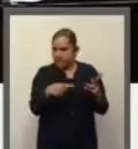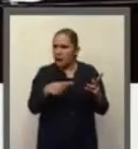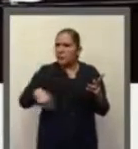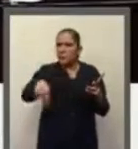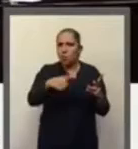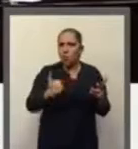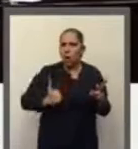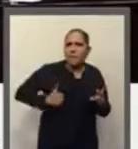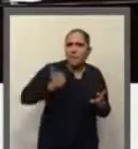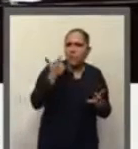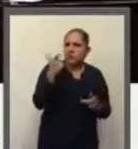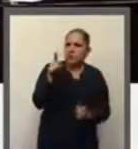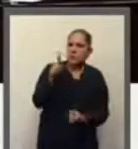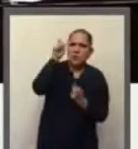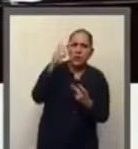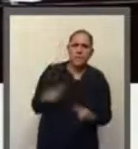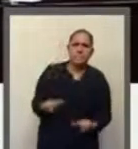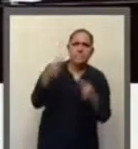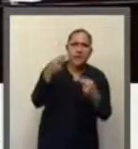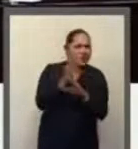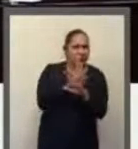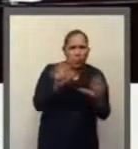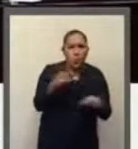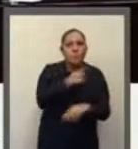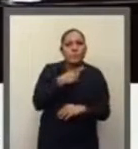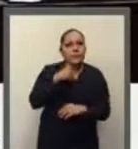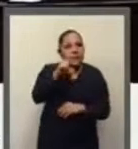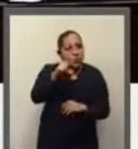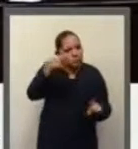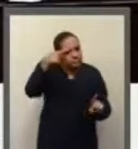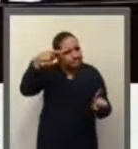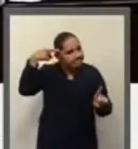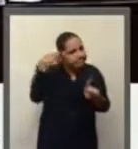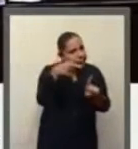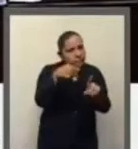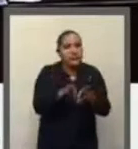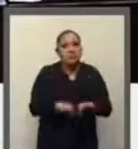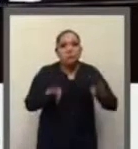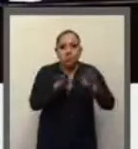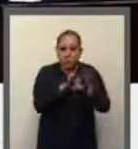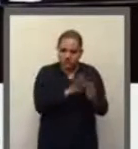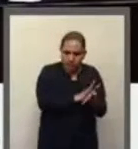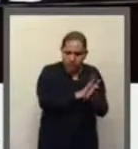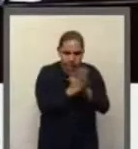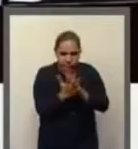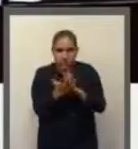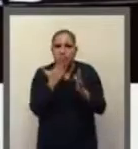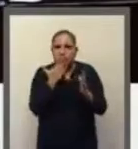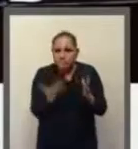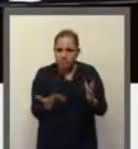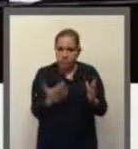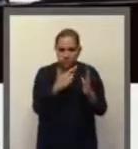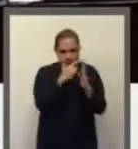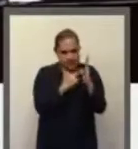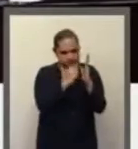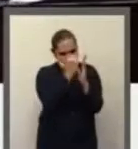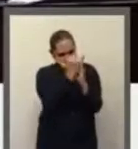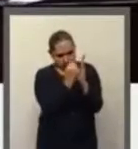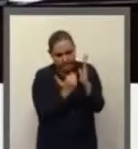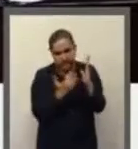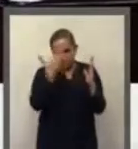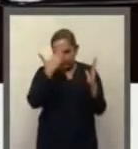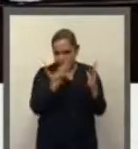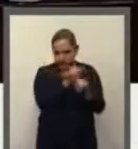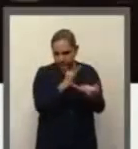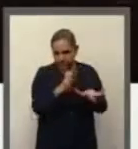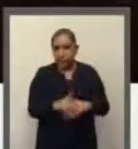práctica. Recordemos que una de las vertientes prioritarias de la Cuarta Transformación que hoy encabeza el Movimiento de Regeneración